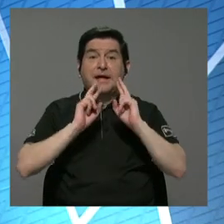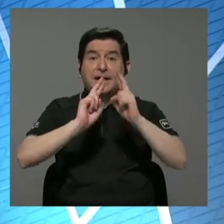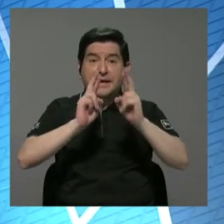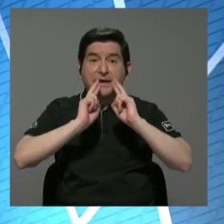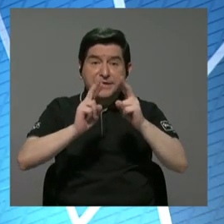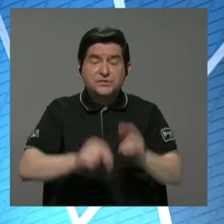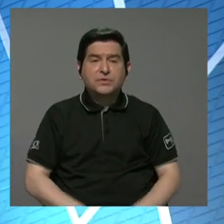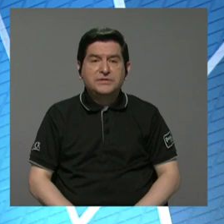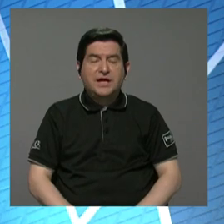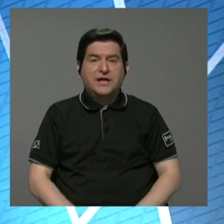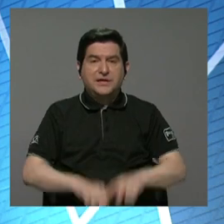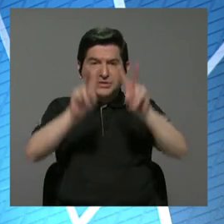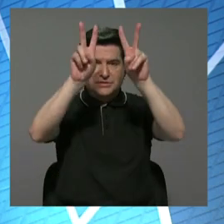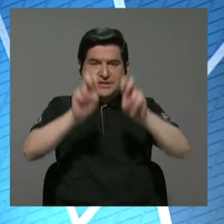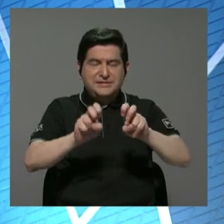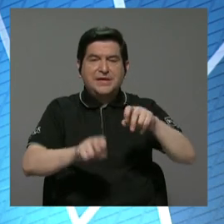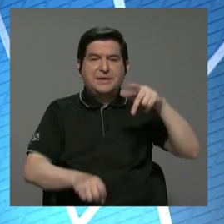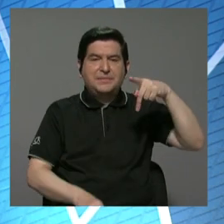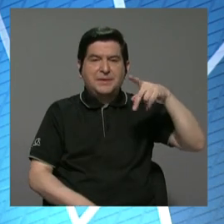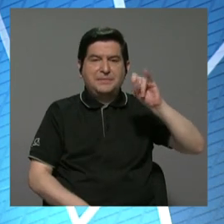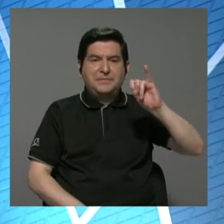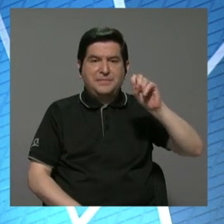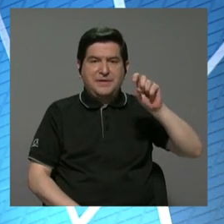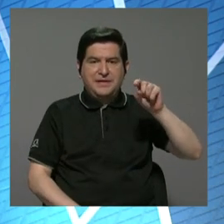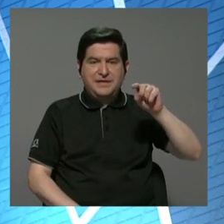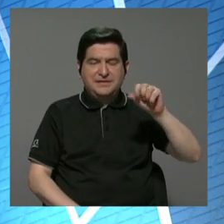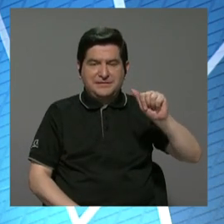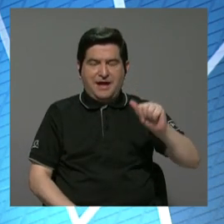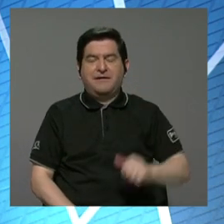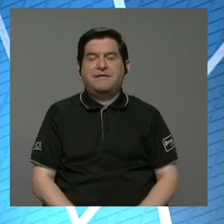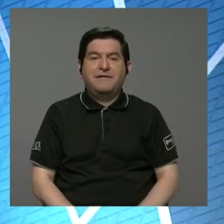resultados de las pruebas PISA, ¿verdad?, que también es algo de lo